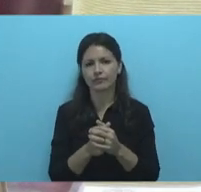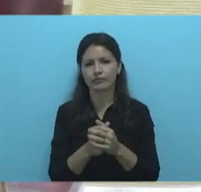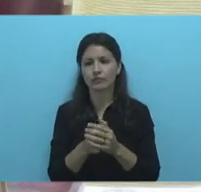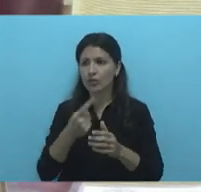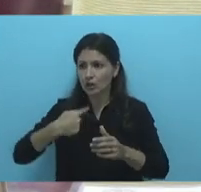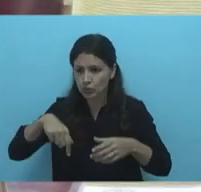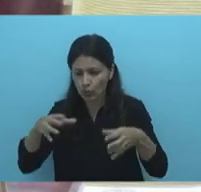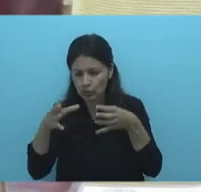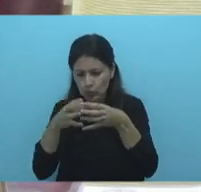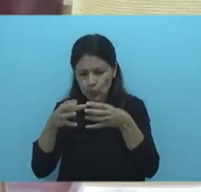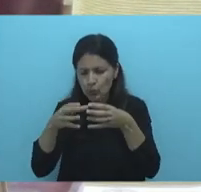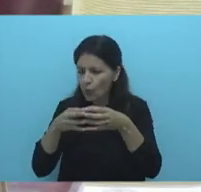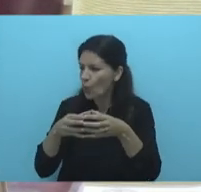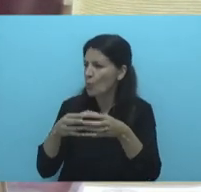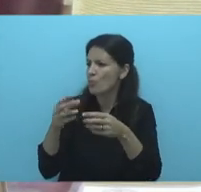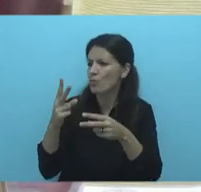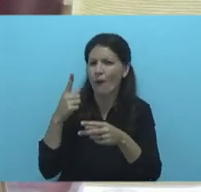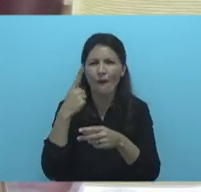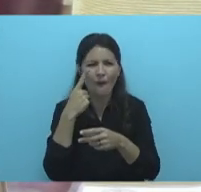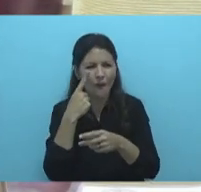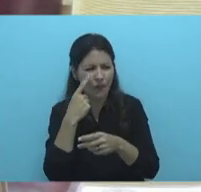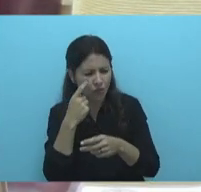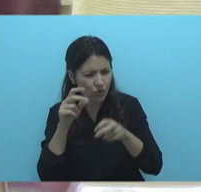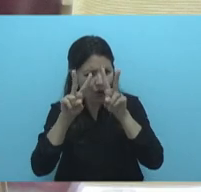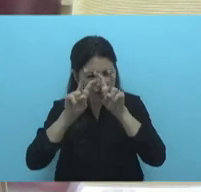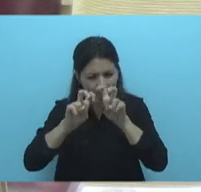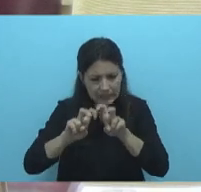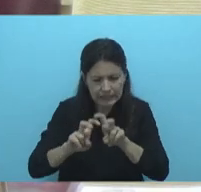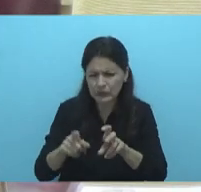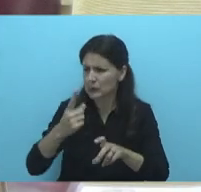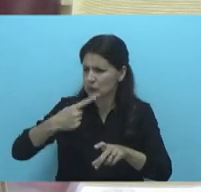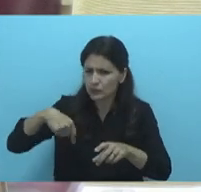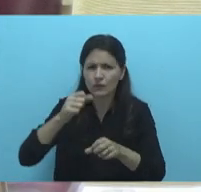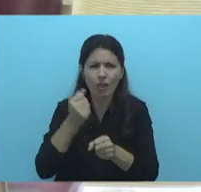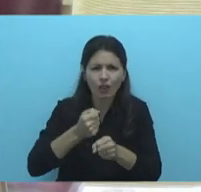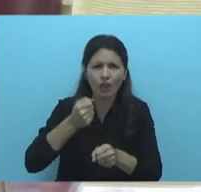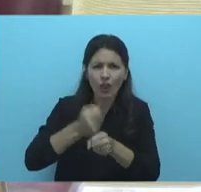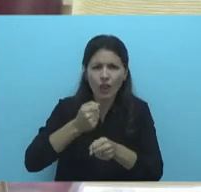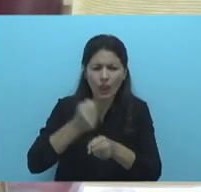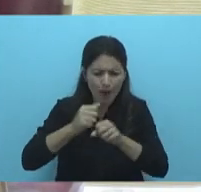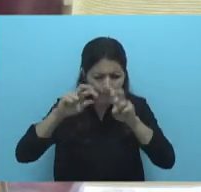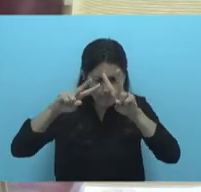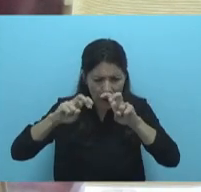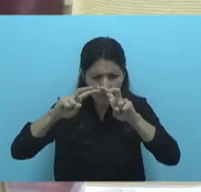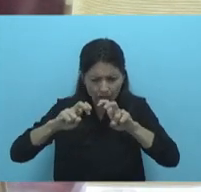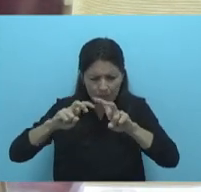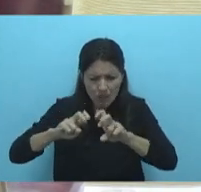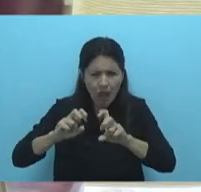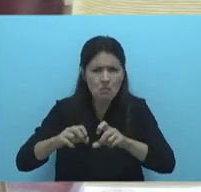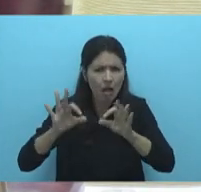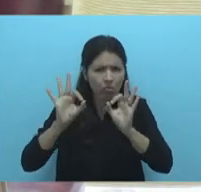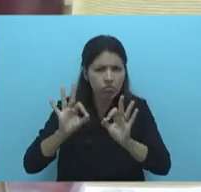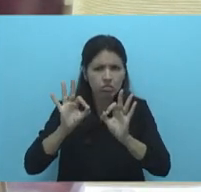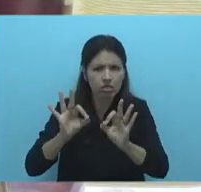hemos llevado adelante una tarea minuciosa, una tarea importante,